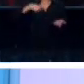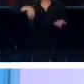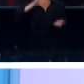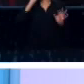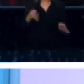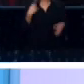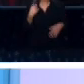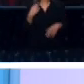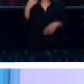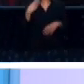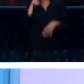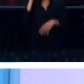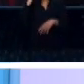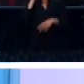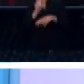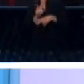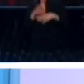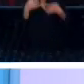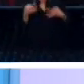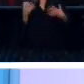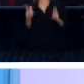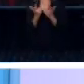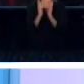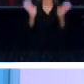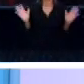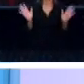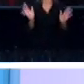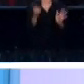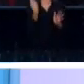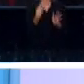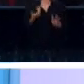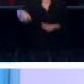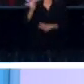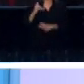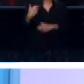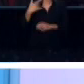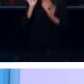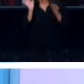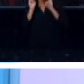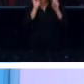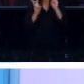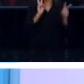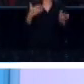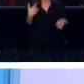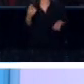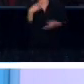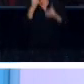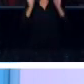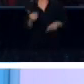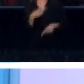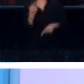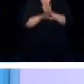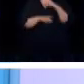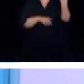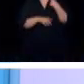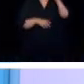mano de Javier Milei. Y la otra es federal, con trabajo, con honestidad, con capacidad de gestión. Al Estado hay que gestionarlo, hay